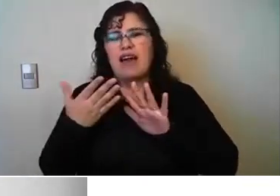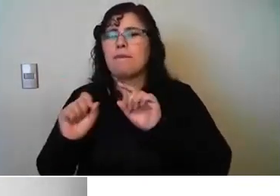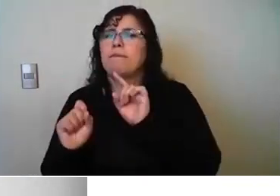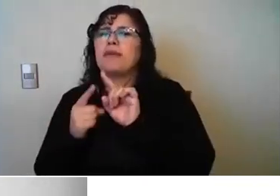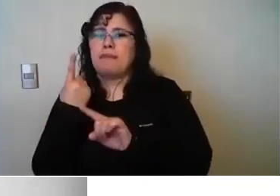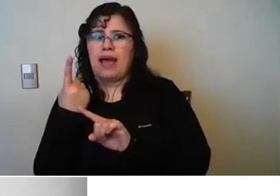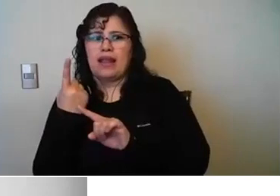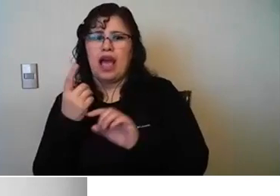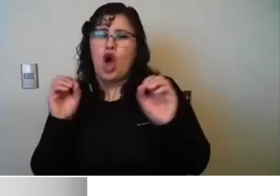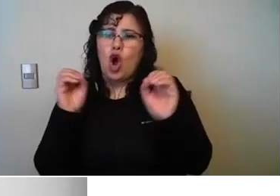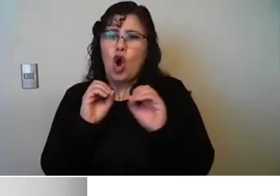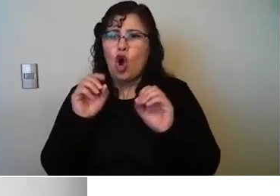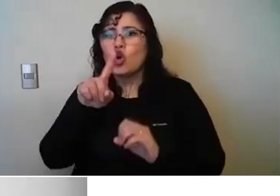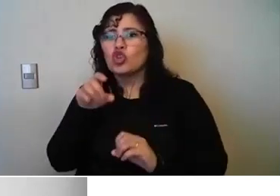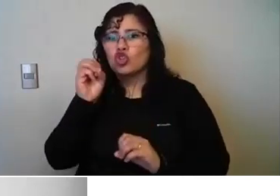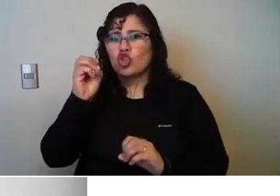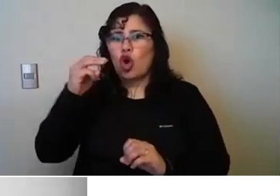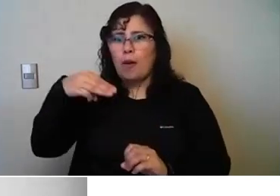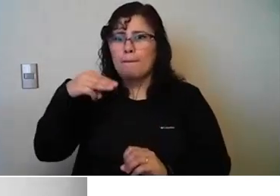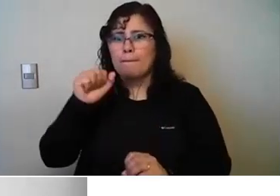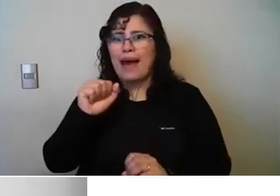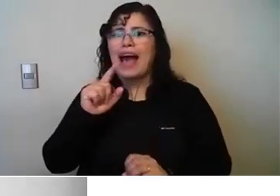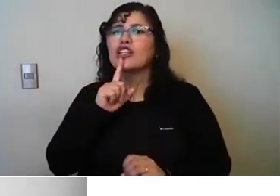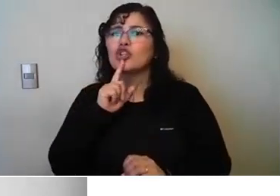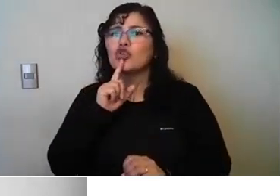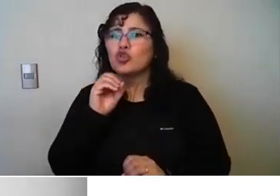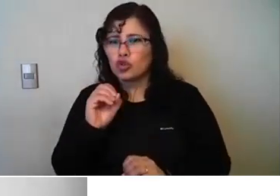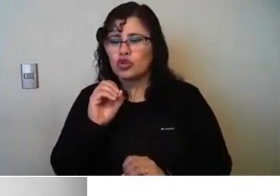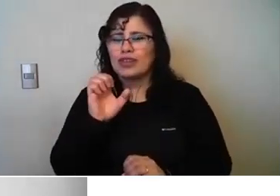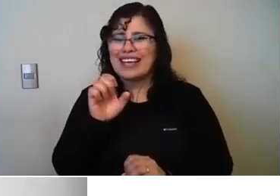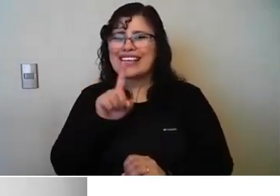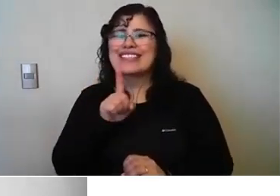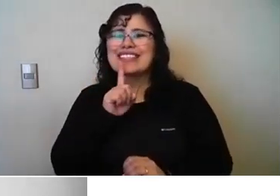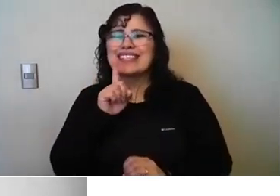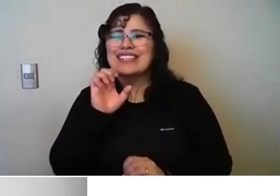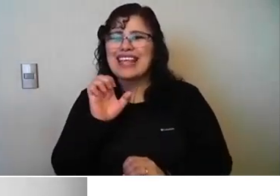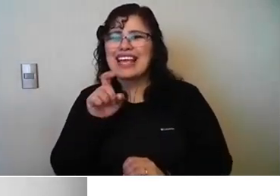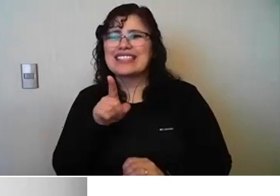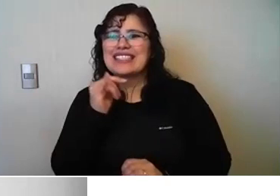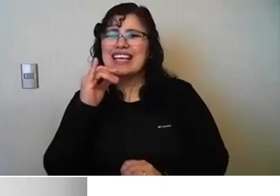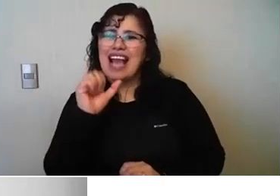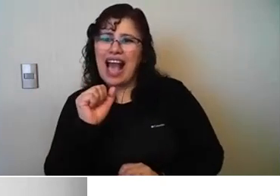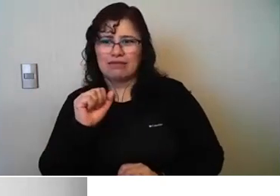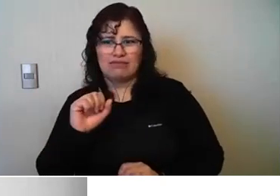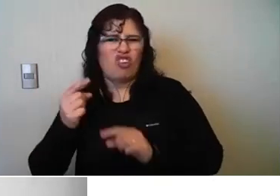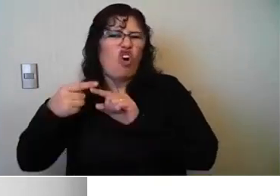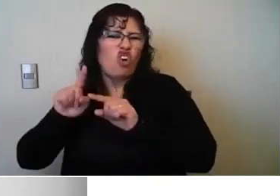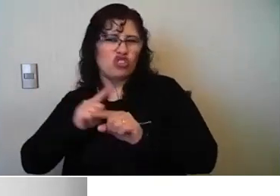primaria o somatoestésica también lo pueden encontrar. Otra área específica